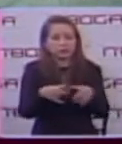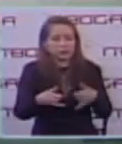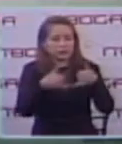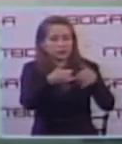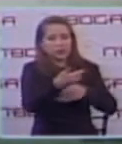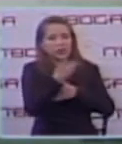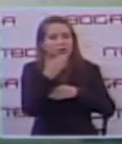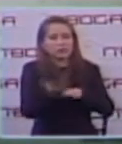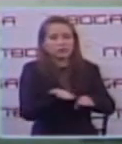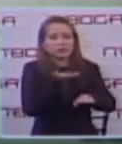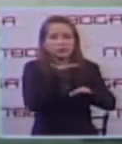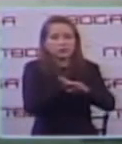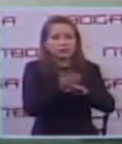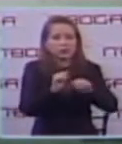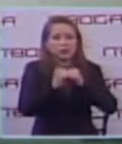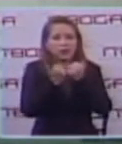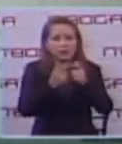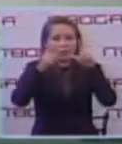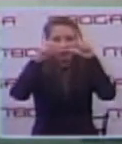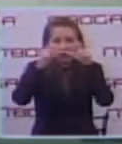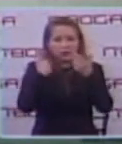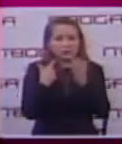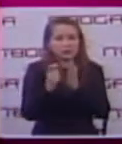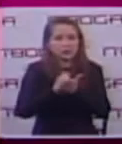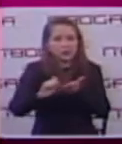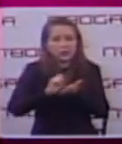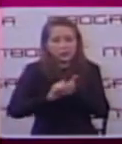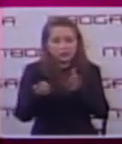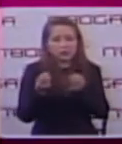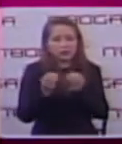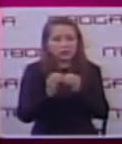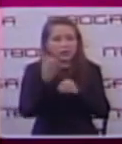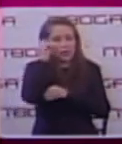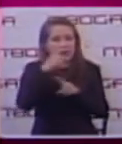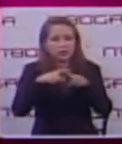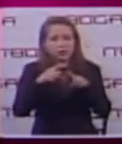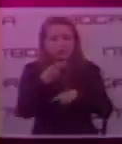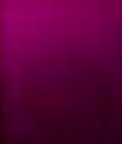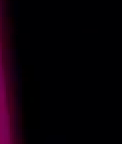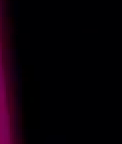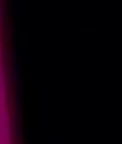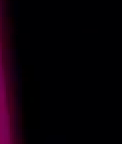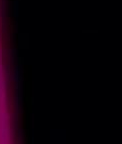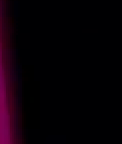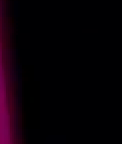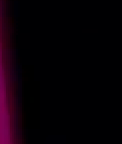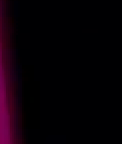las mejores propuestas en áreas de fotografía, redacción, audio, video y publicidad.